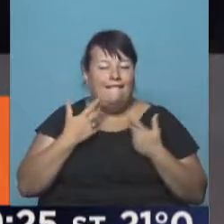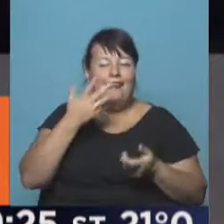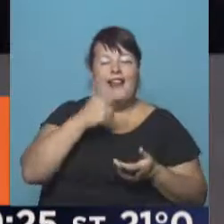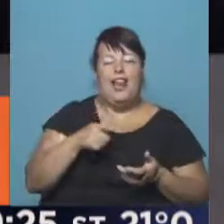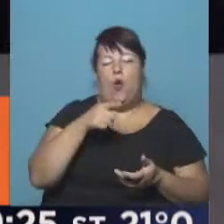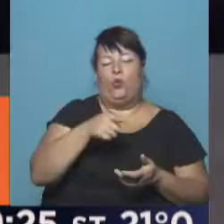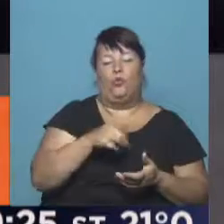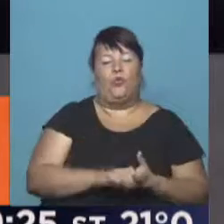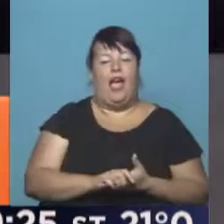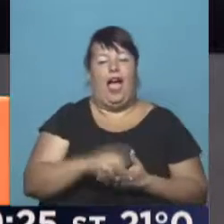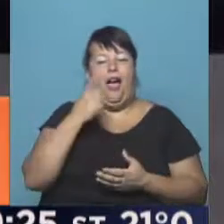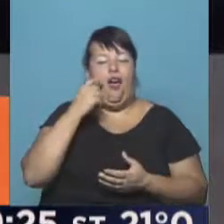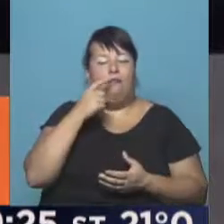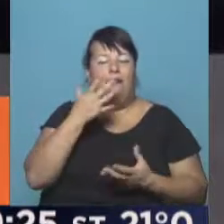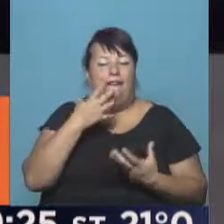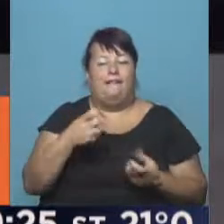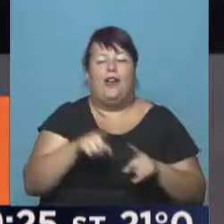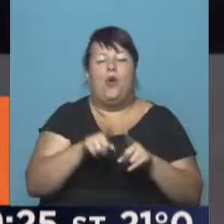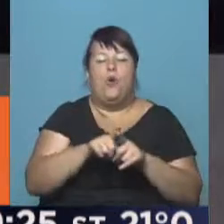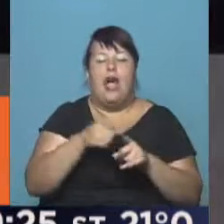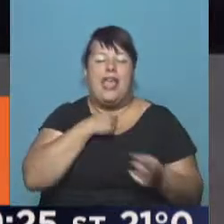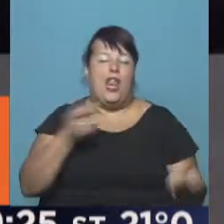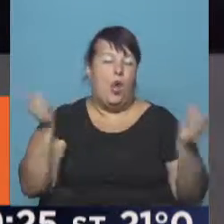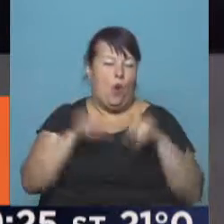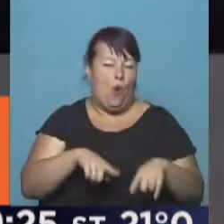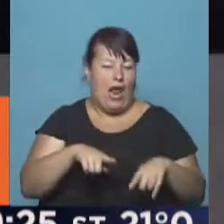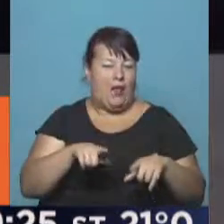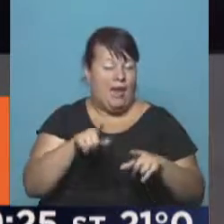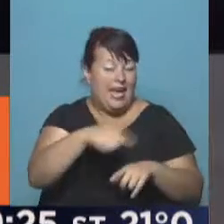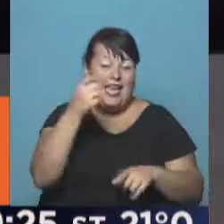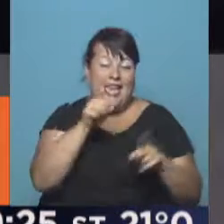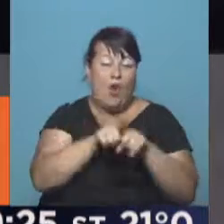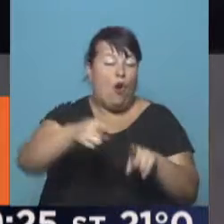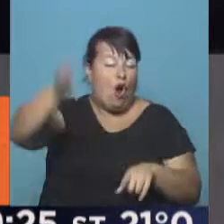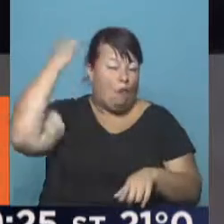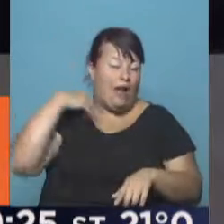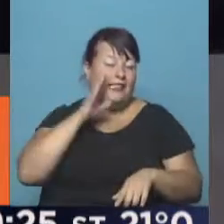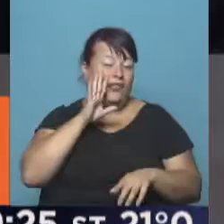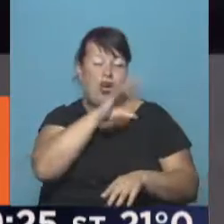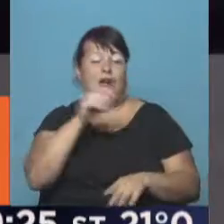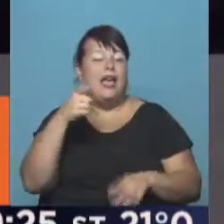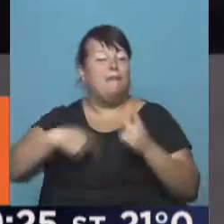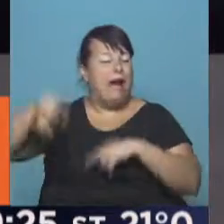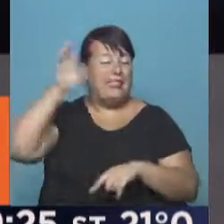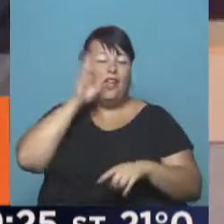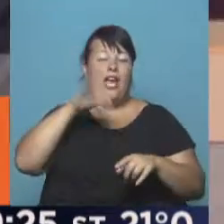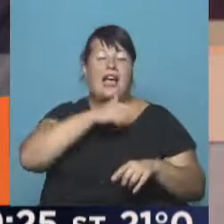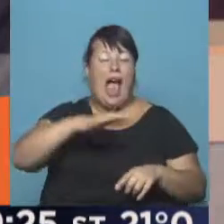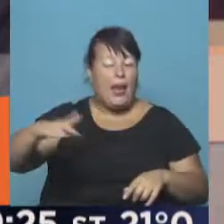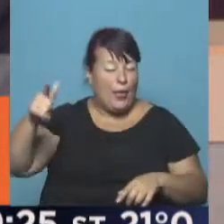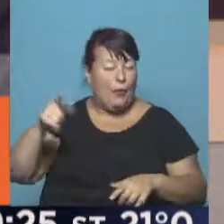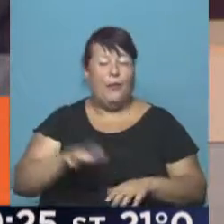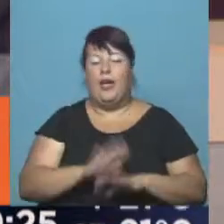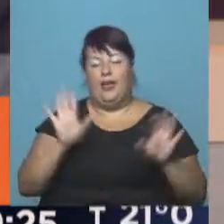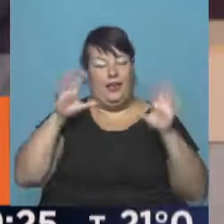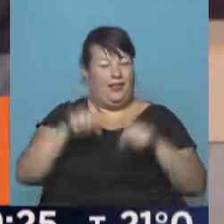a este señor de volver a las... Como él quiere volver al pasado norteamericano, el pasado norteamericano en el Caribe es